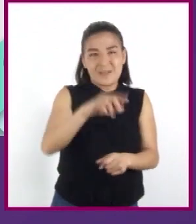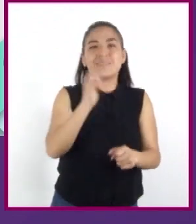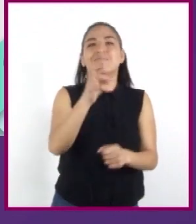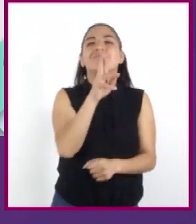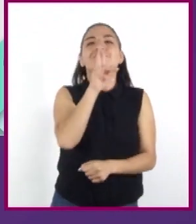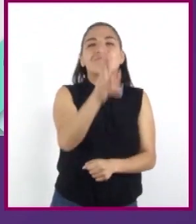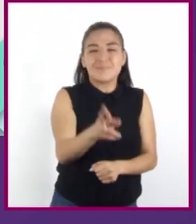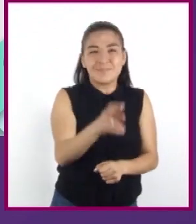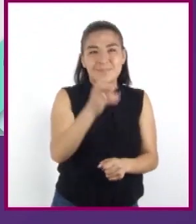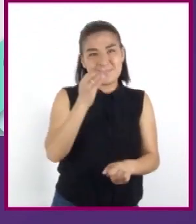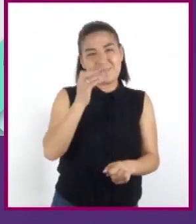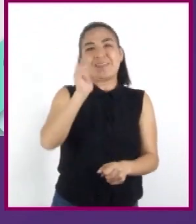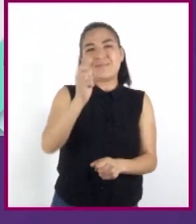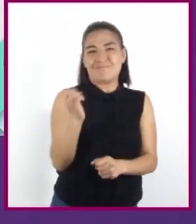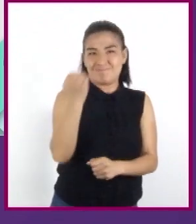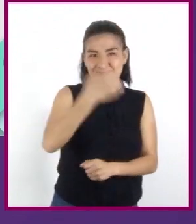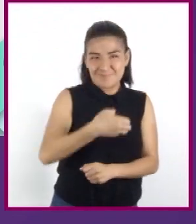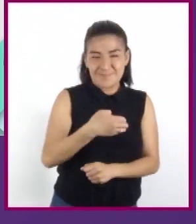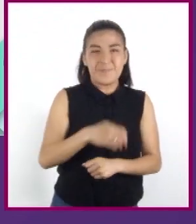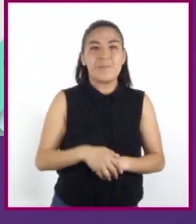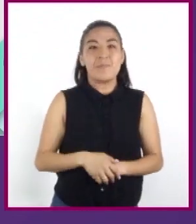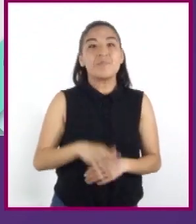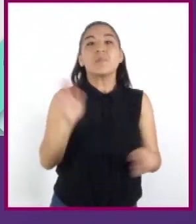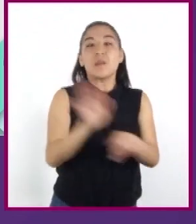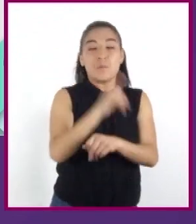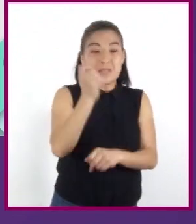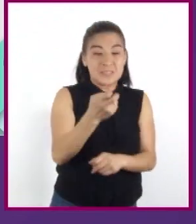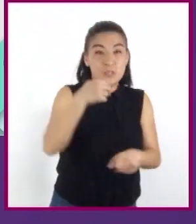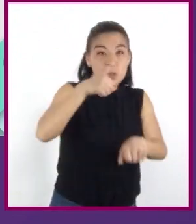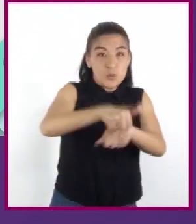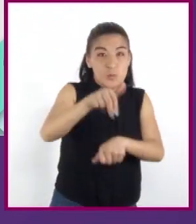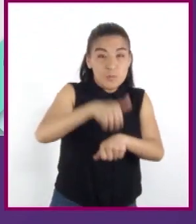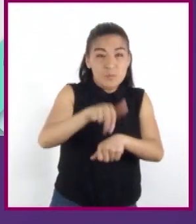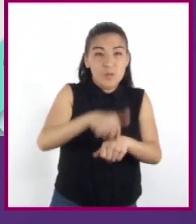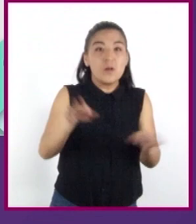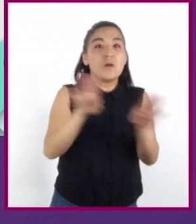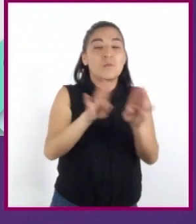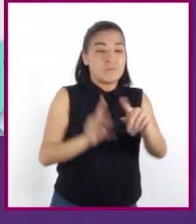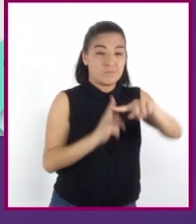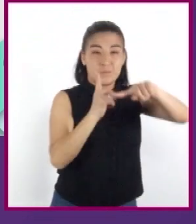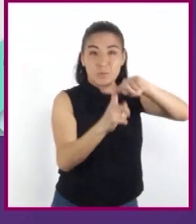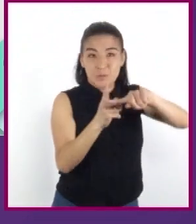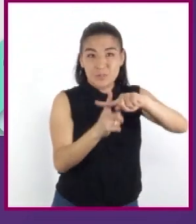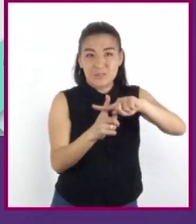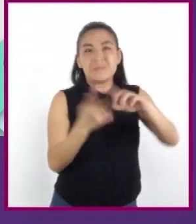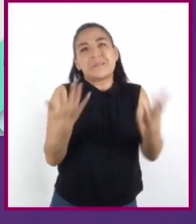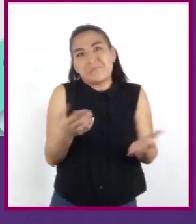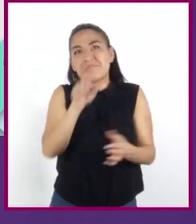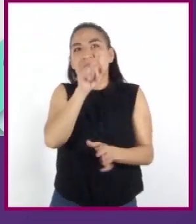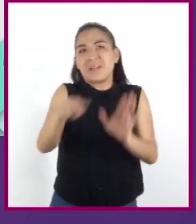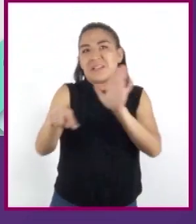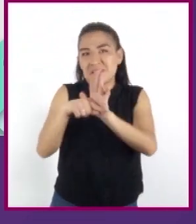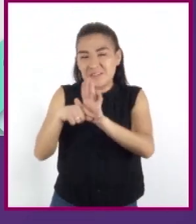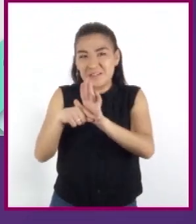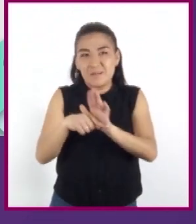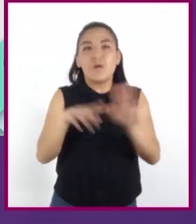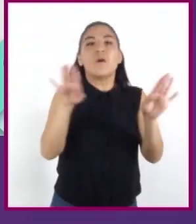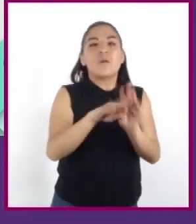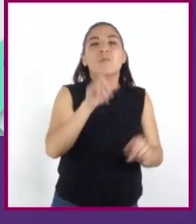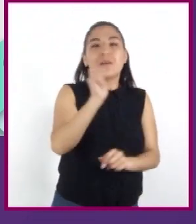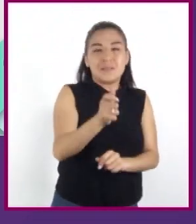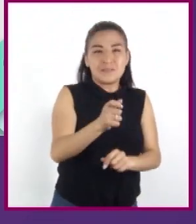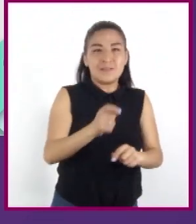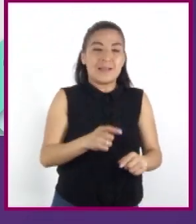resultado de una ecuación, ya que la raíz de un número puede ser tanto positiva como negativa y las marcaremos